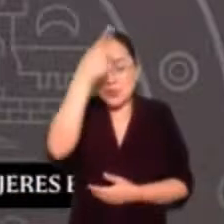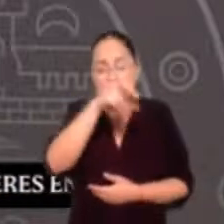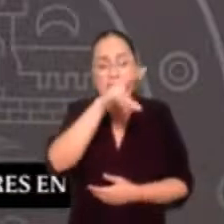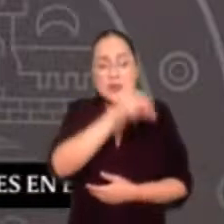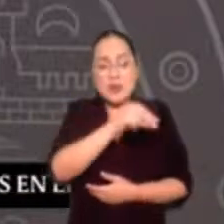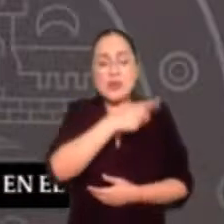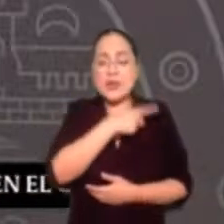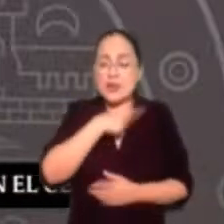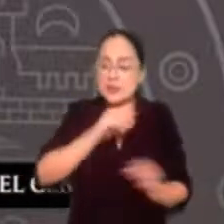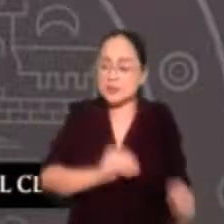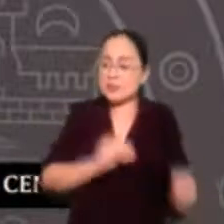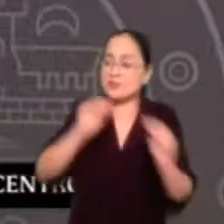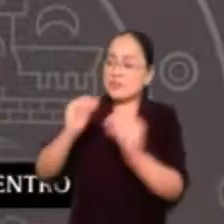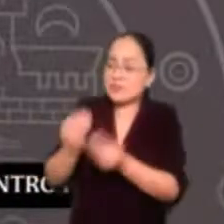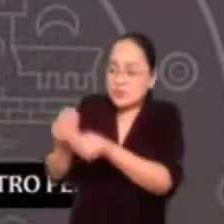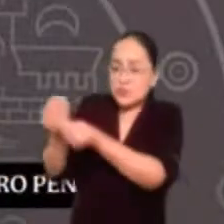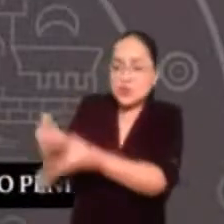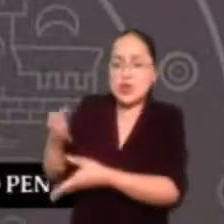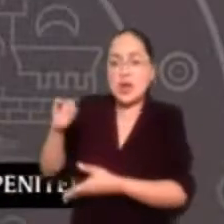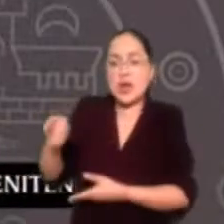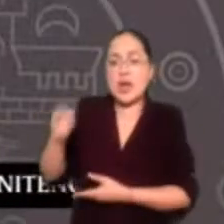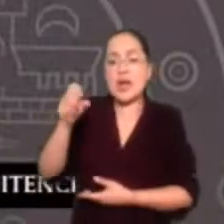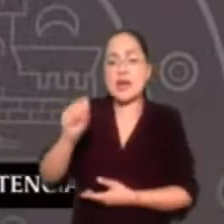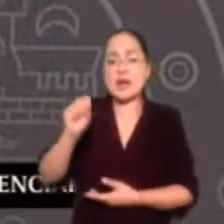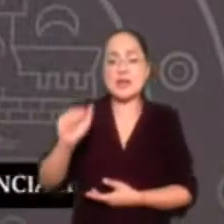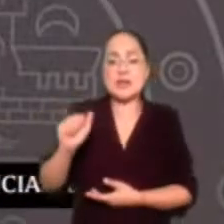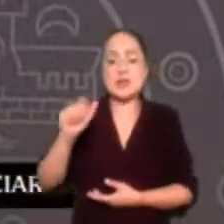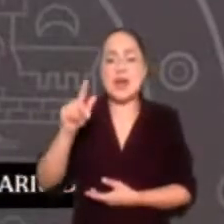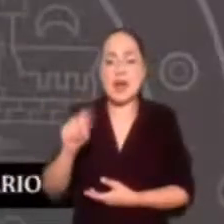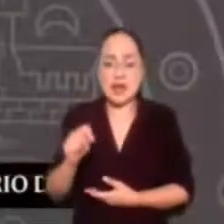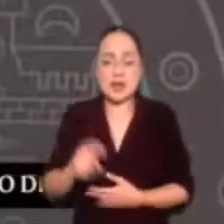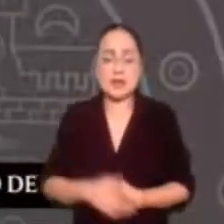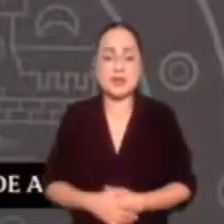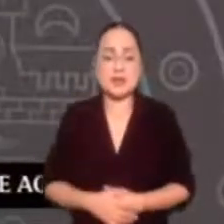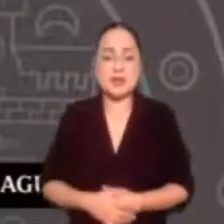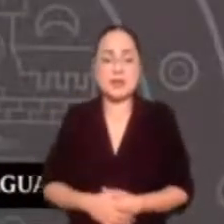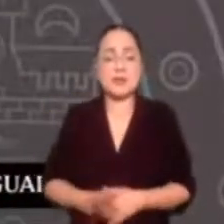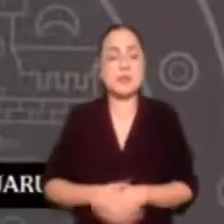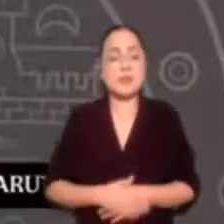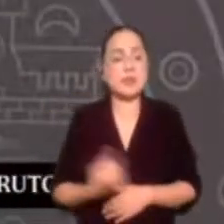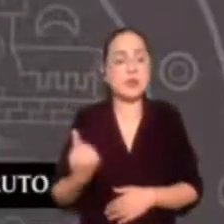Esas retenciones malamente se usaban en el